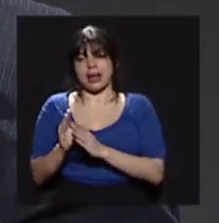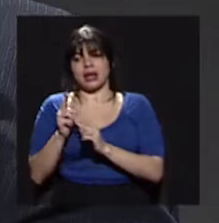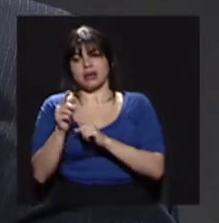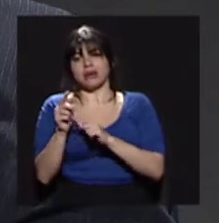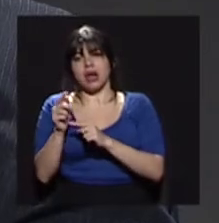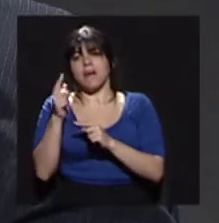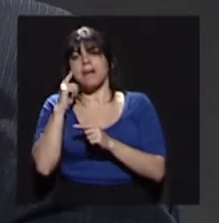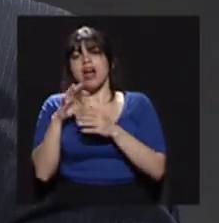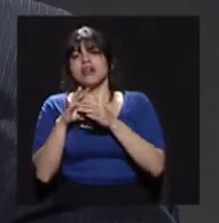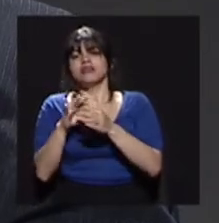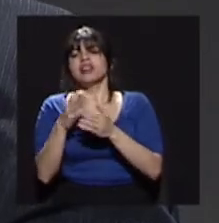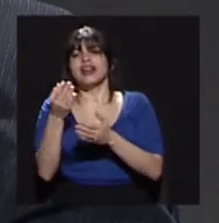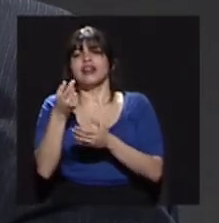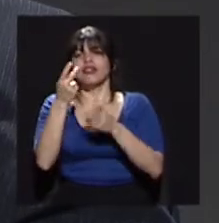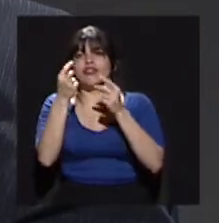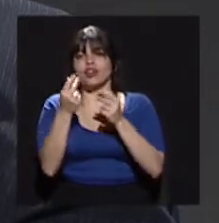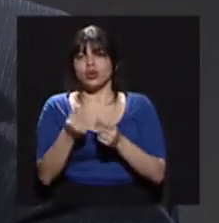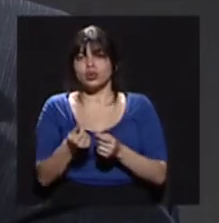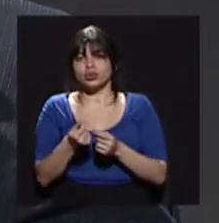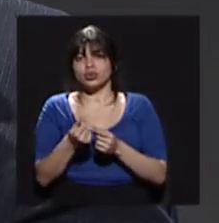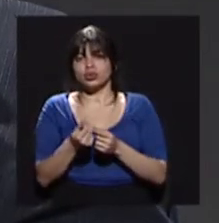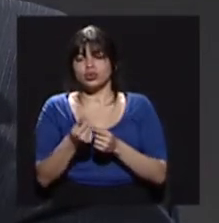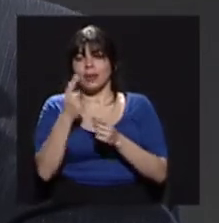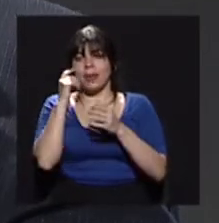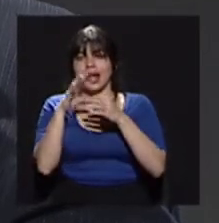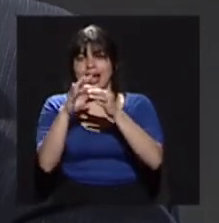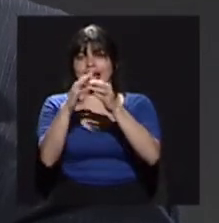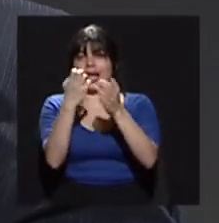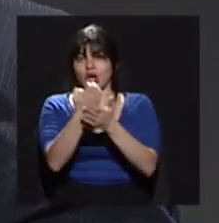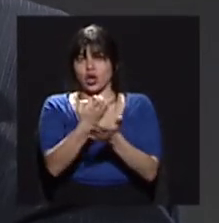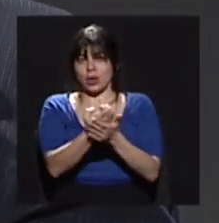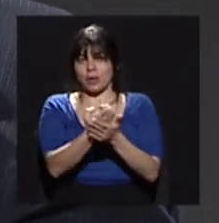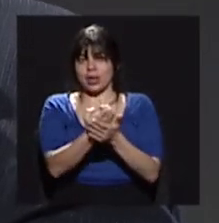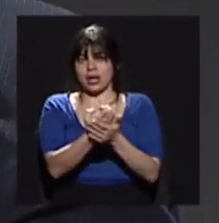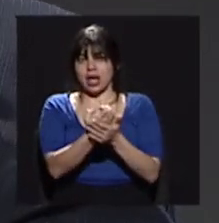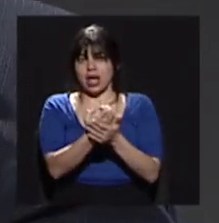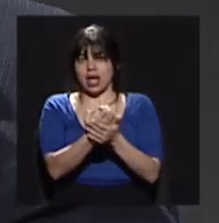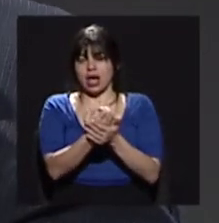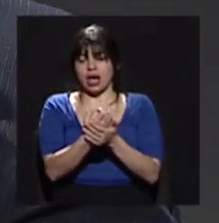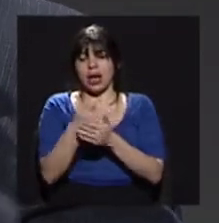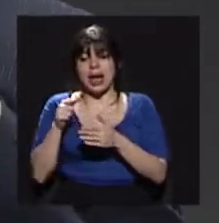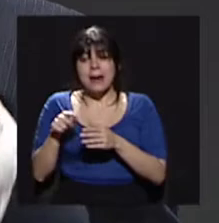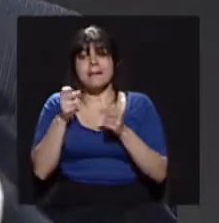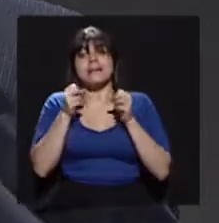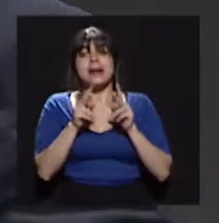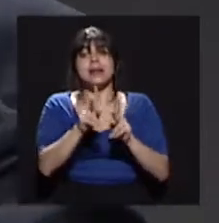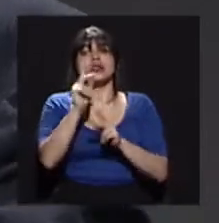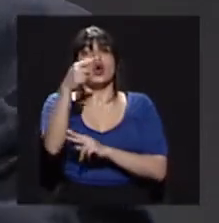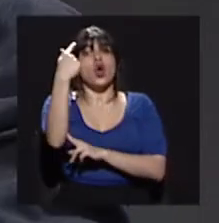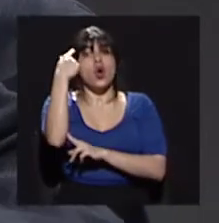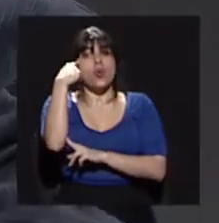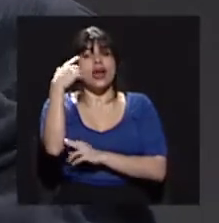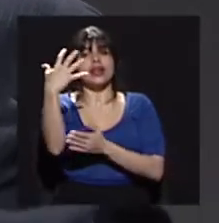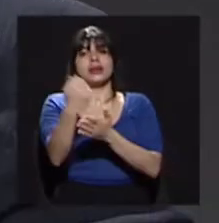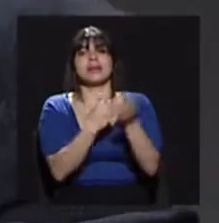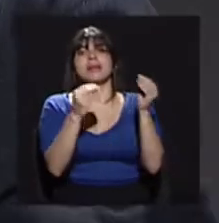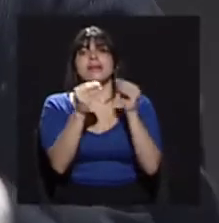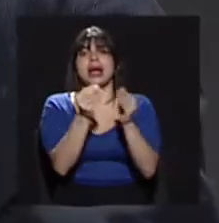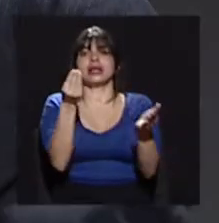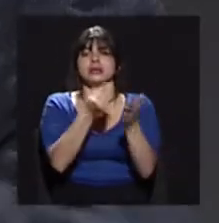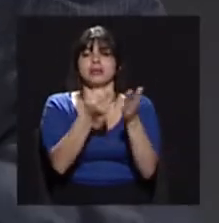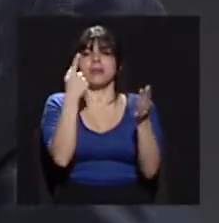recursos la economía que permitan a su gobierno disponer de más recursos para